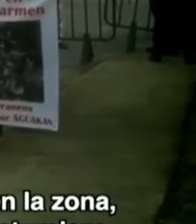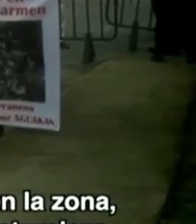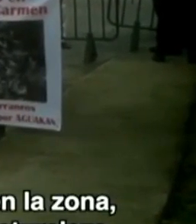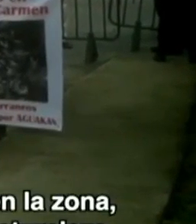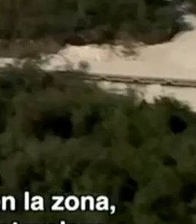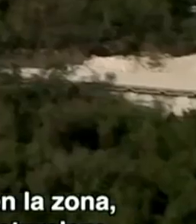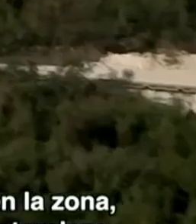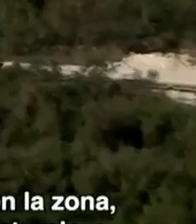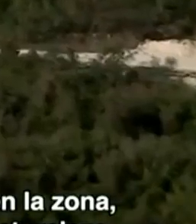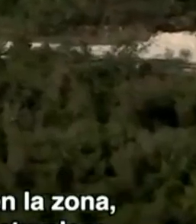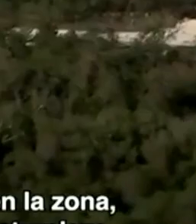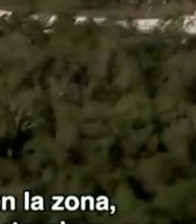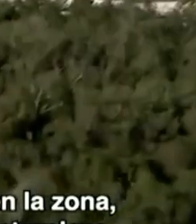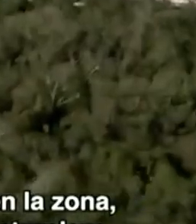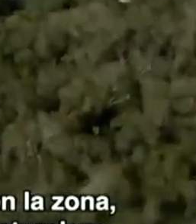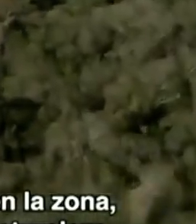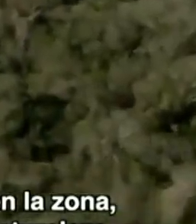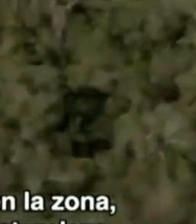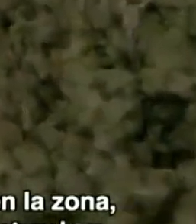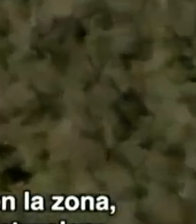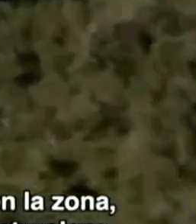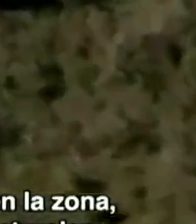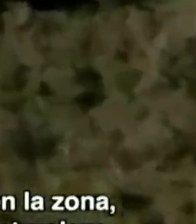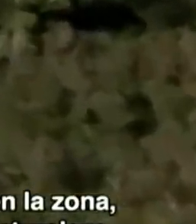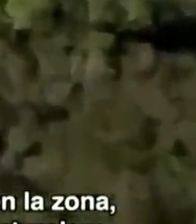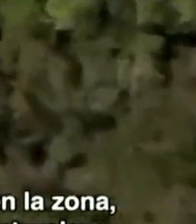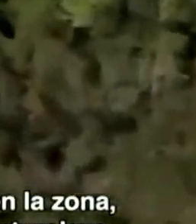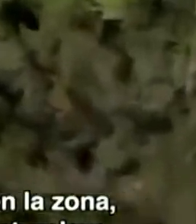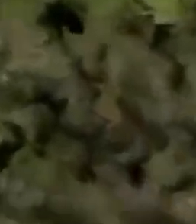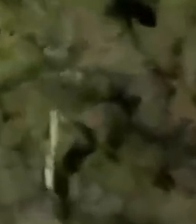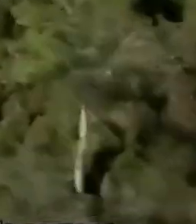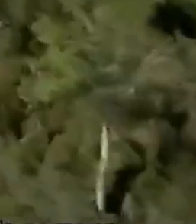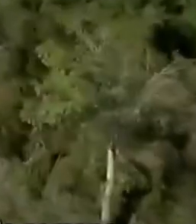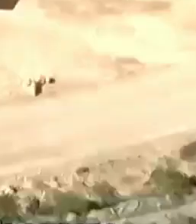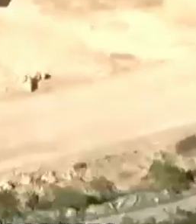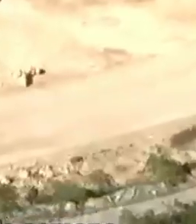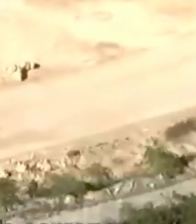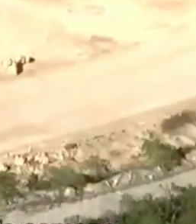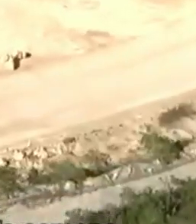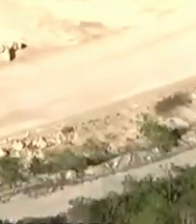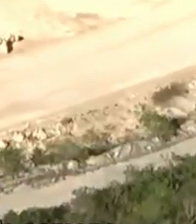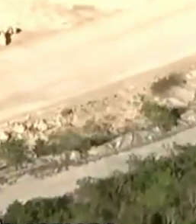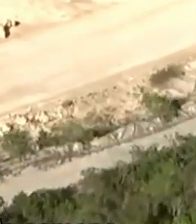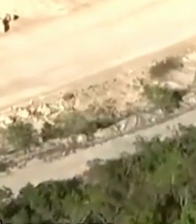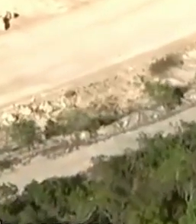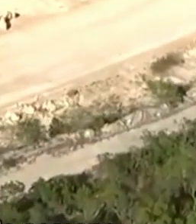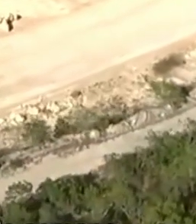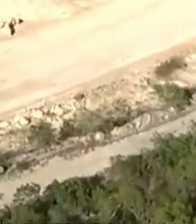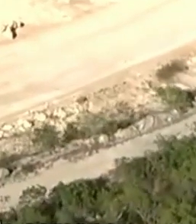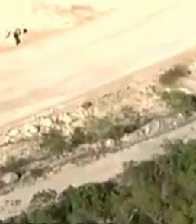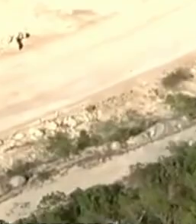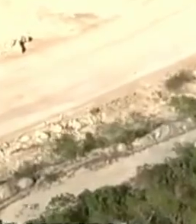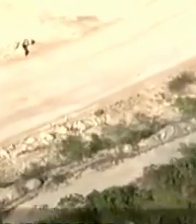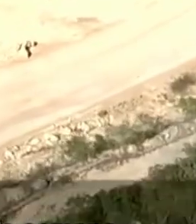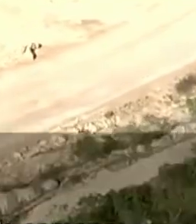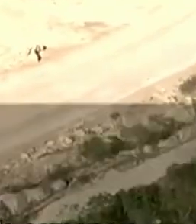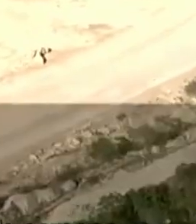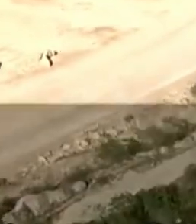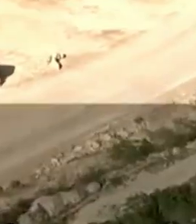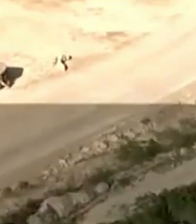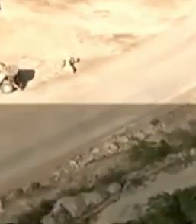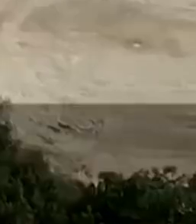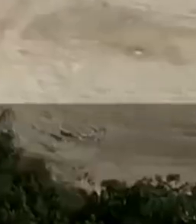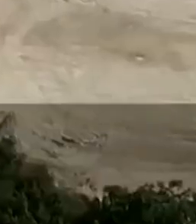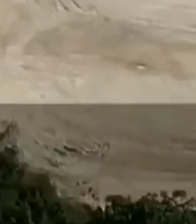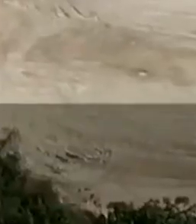zona, a pesar de los evidentes daños provocados a la naturaleza. Durante tres décadas, la empresa Calica exportó cada